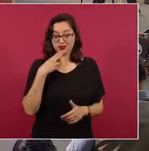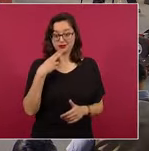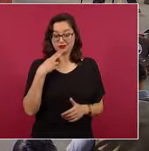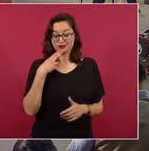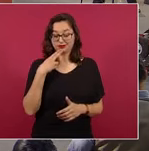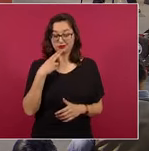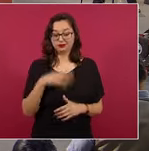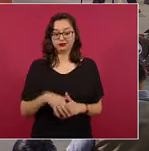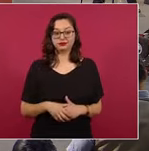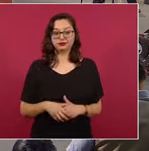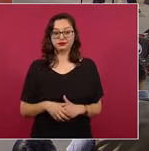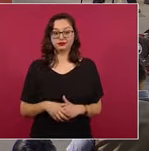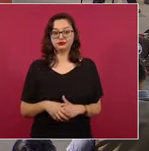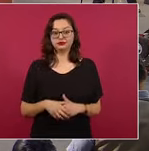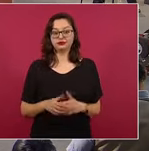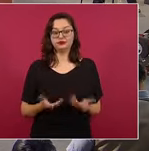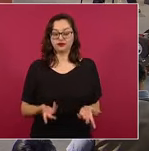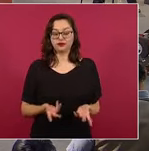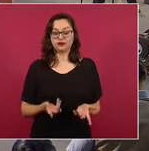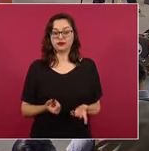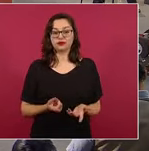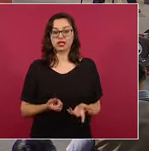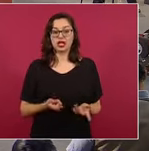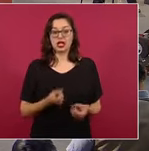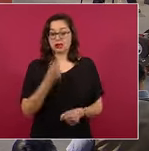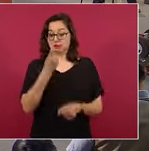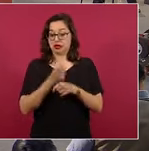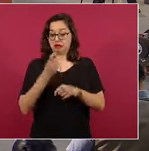y nos entregaron el primero en el